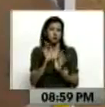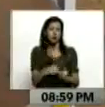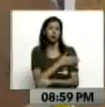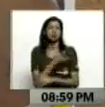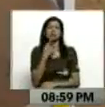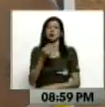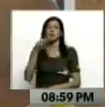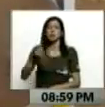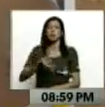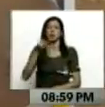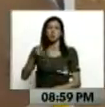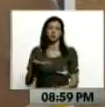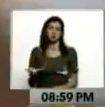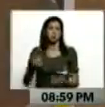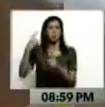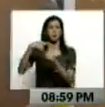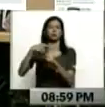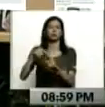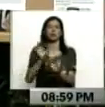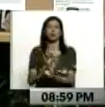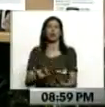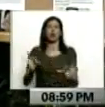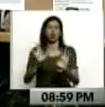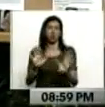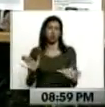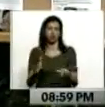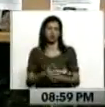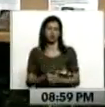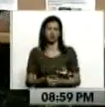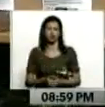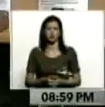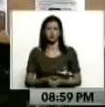declaración por parte de la derecha nunca dicen